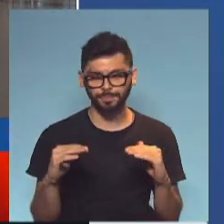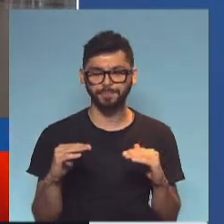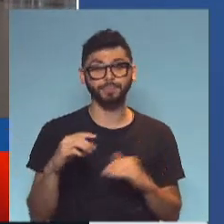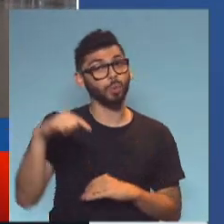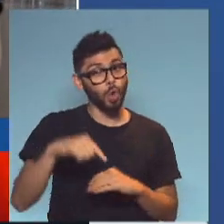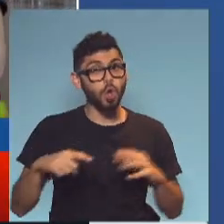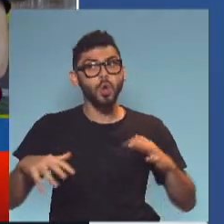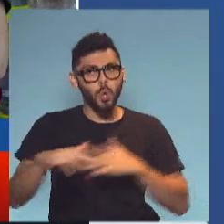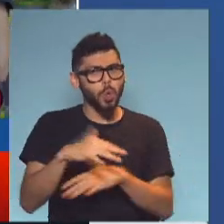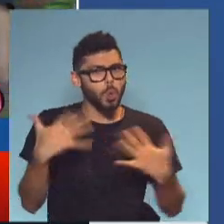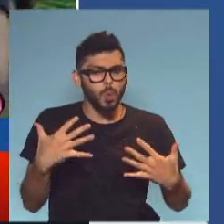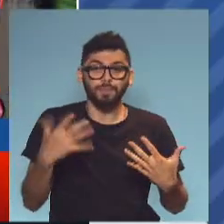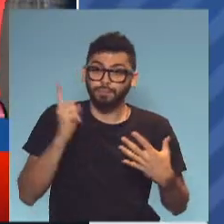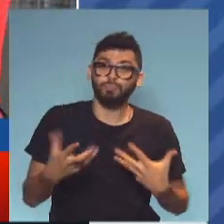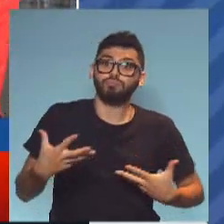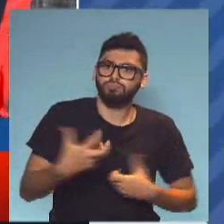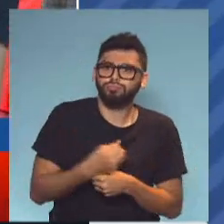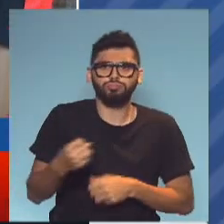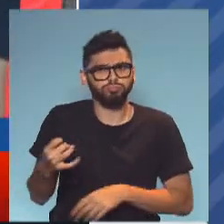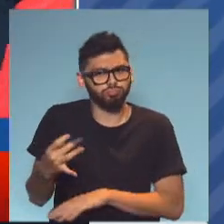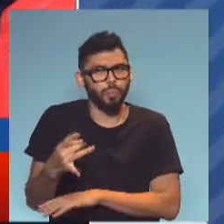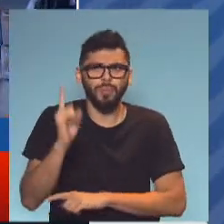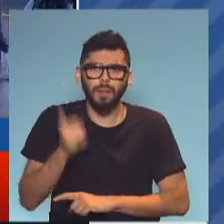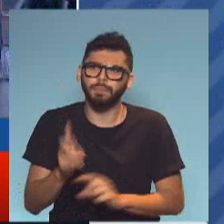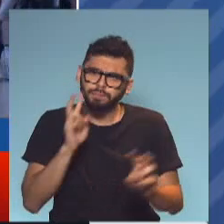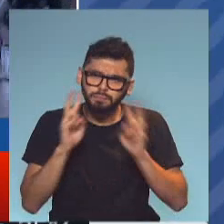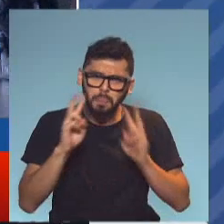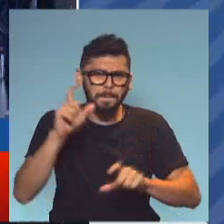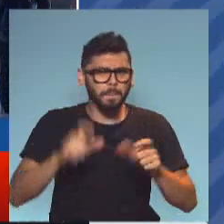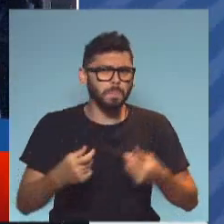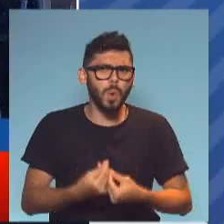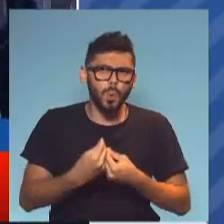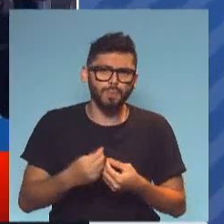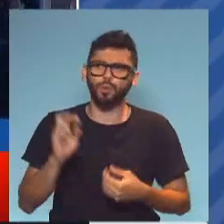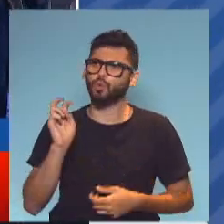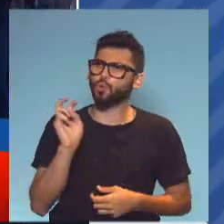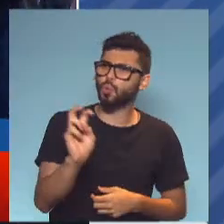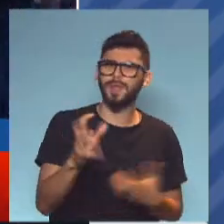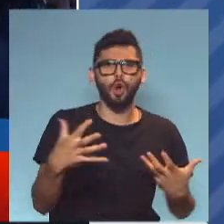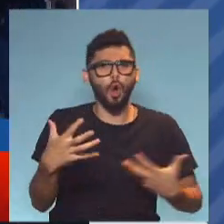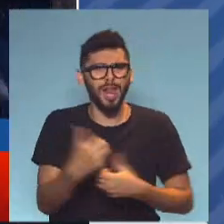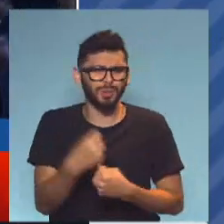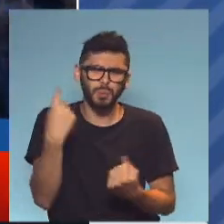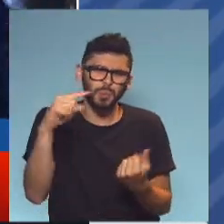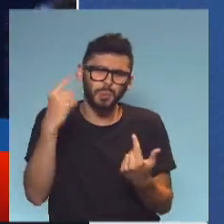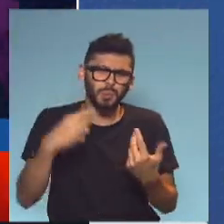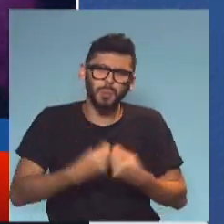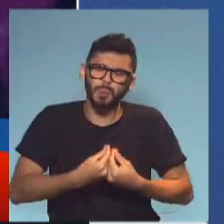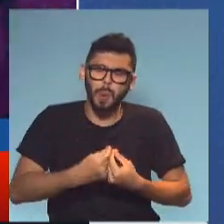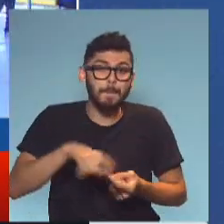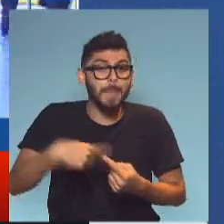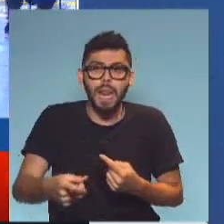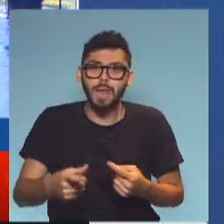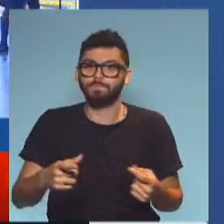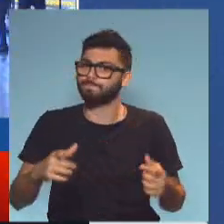decís Ariel, incluso en el transporte público también se notó mucha gente, subte, colectivos. Mañana el panorama será otro.